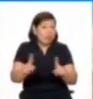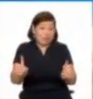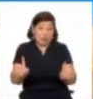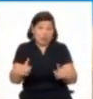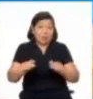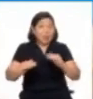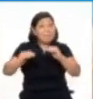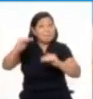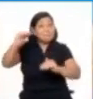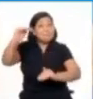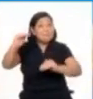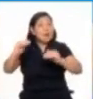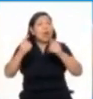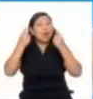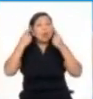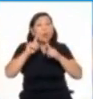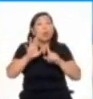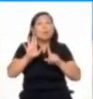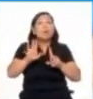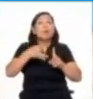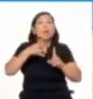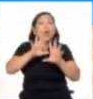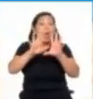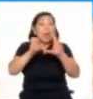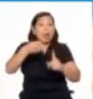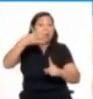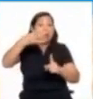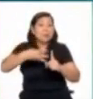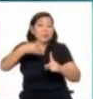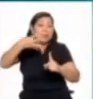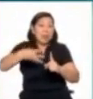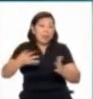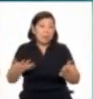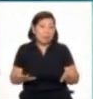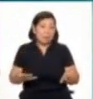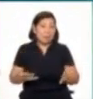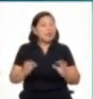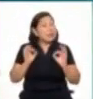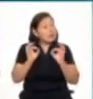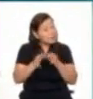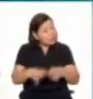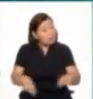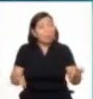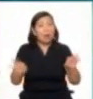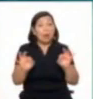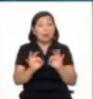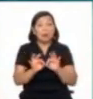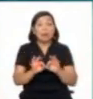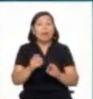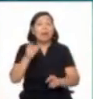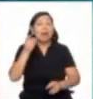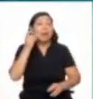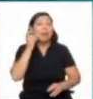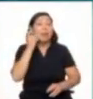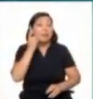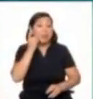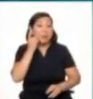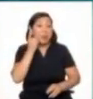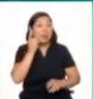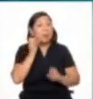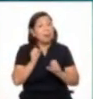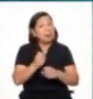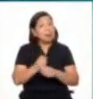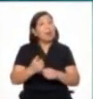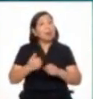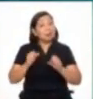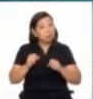esas calorías, pero es de acuerdo a evaluación. Pero sí, es muy importante tomar desayuno y un desayuno nutritivo para que podamos tener